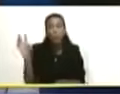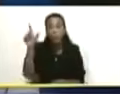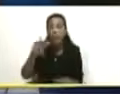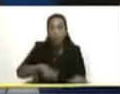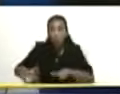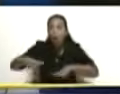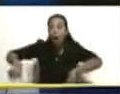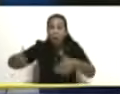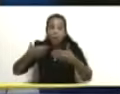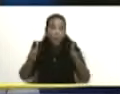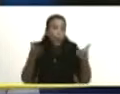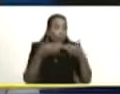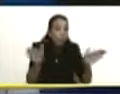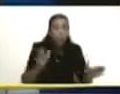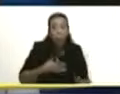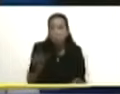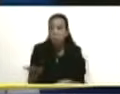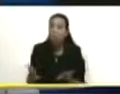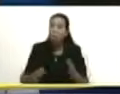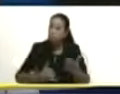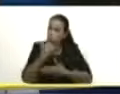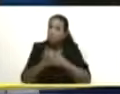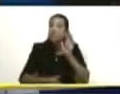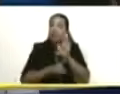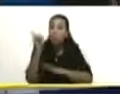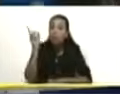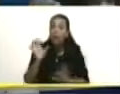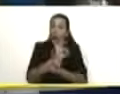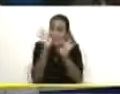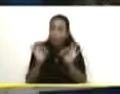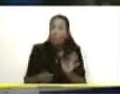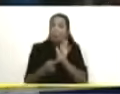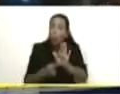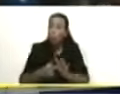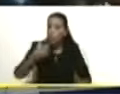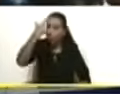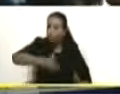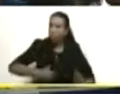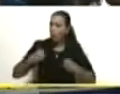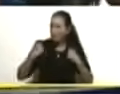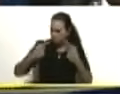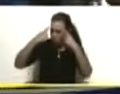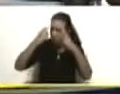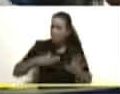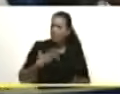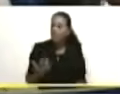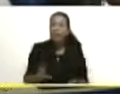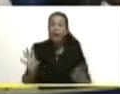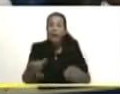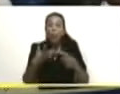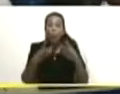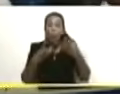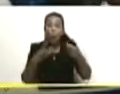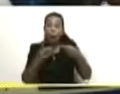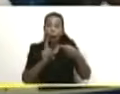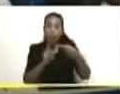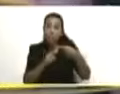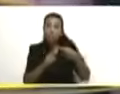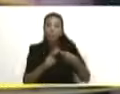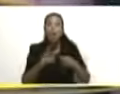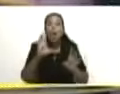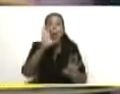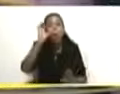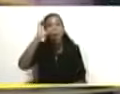los espacios públicos para poder desarrollarse y mostrar su talento. En cuarto lugar. Los